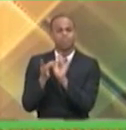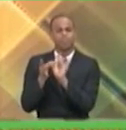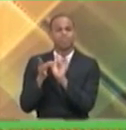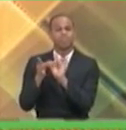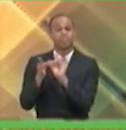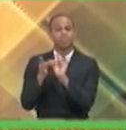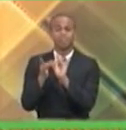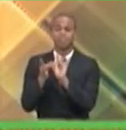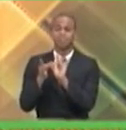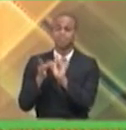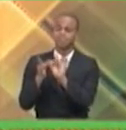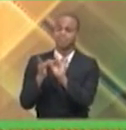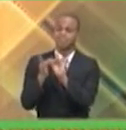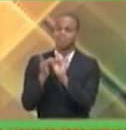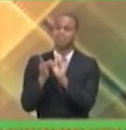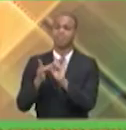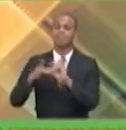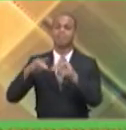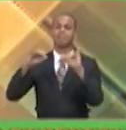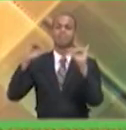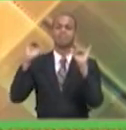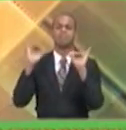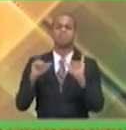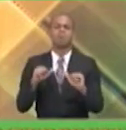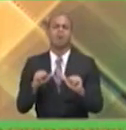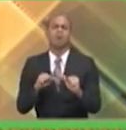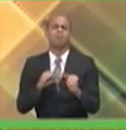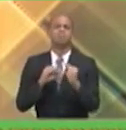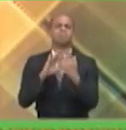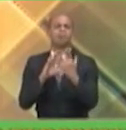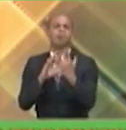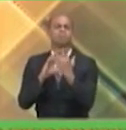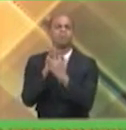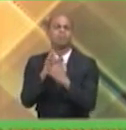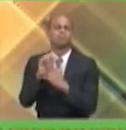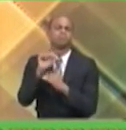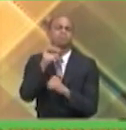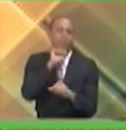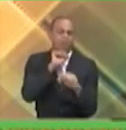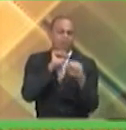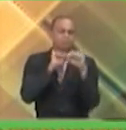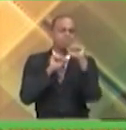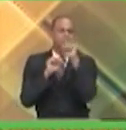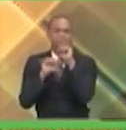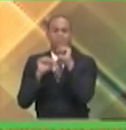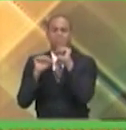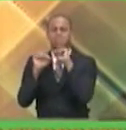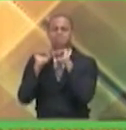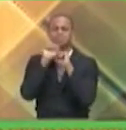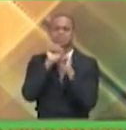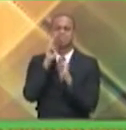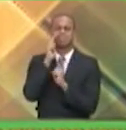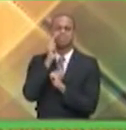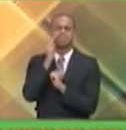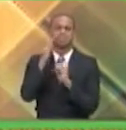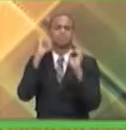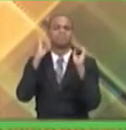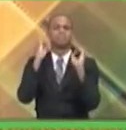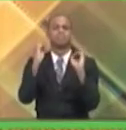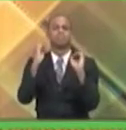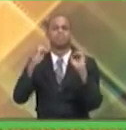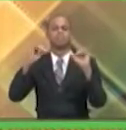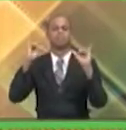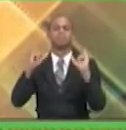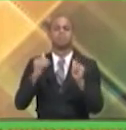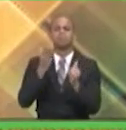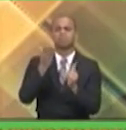Y aunque en medio de las pruebas no se ven, tú tienes